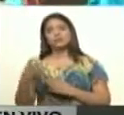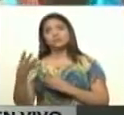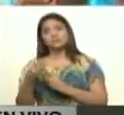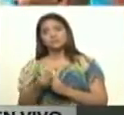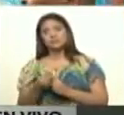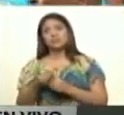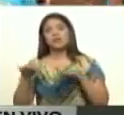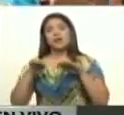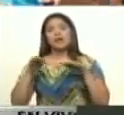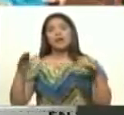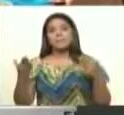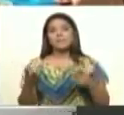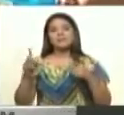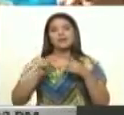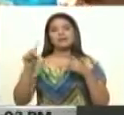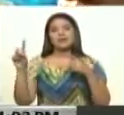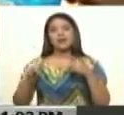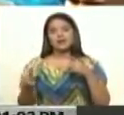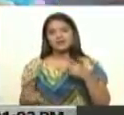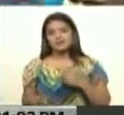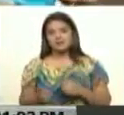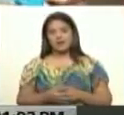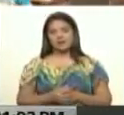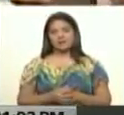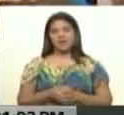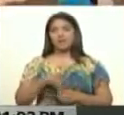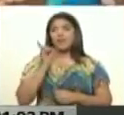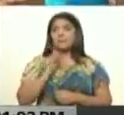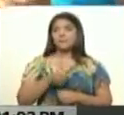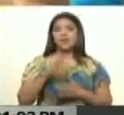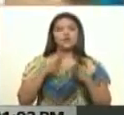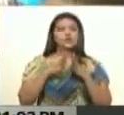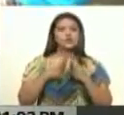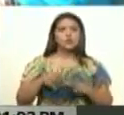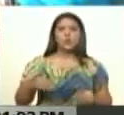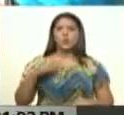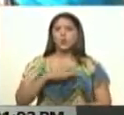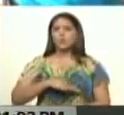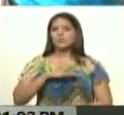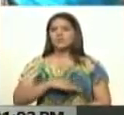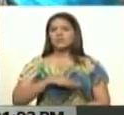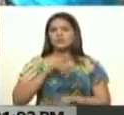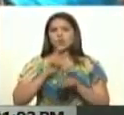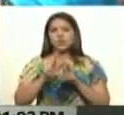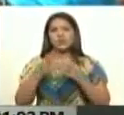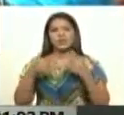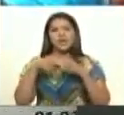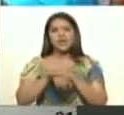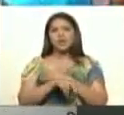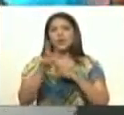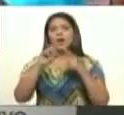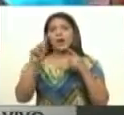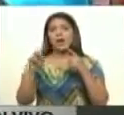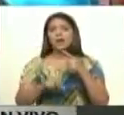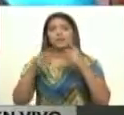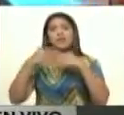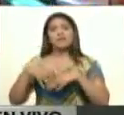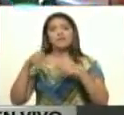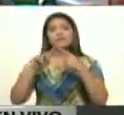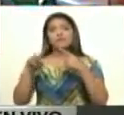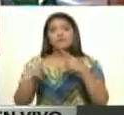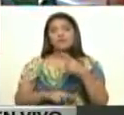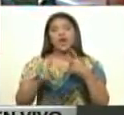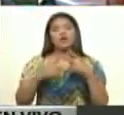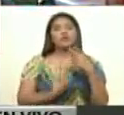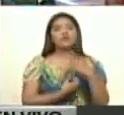la mesa de energía, en compañía de los misioneros eléctricos, en compañía de Corpoelé, de